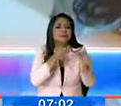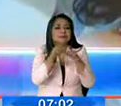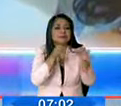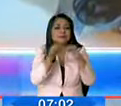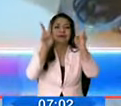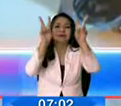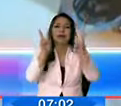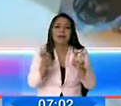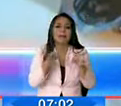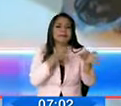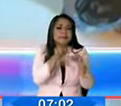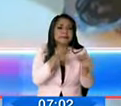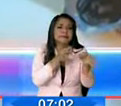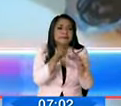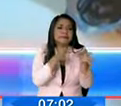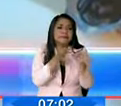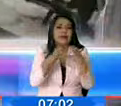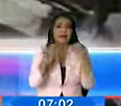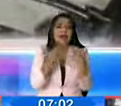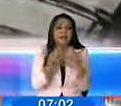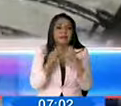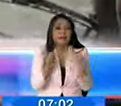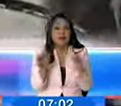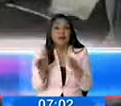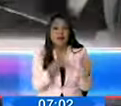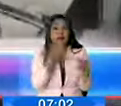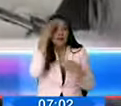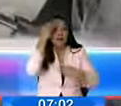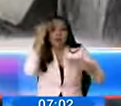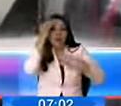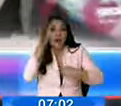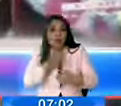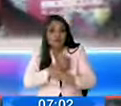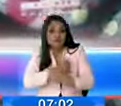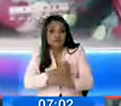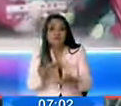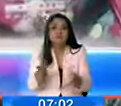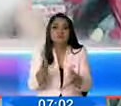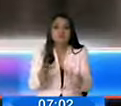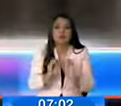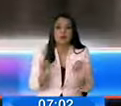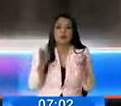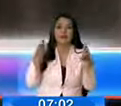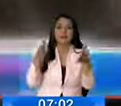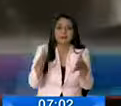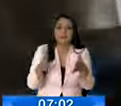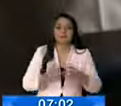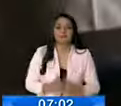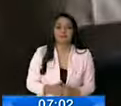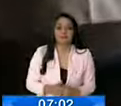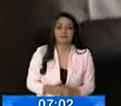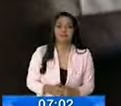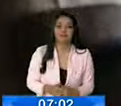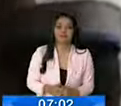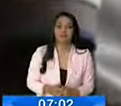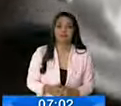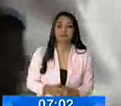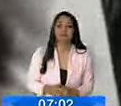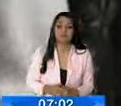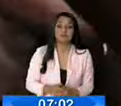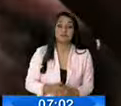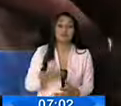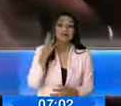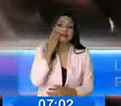veces no sirven, pero nos despreocupamos de la parte afectiva del estudiante. De las experiencias y el aprendizaje